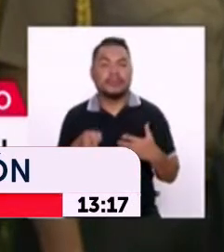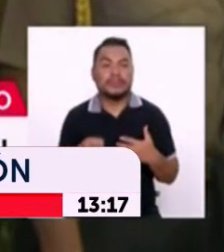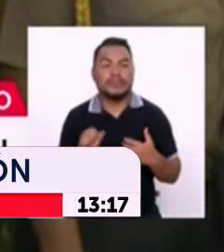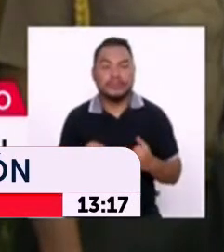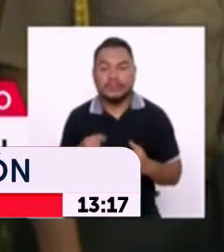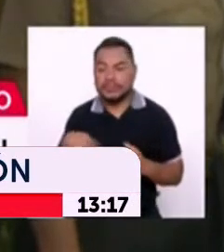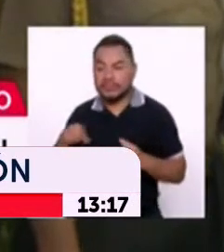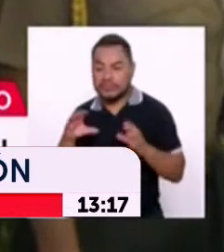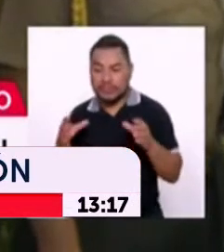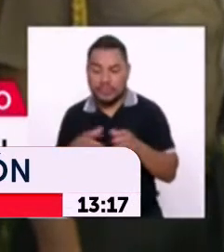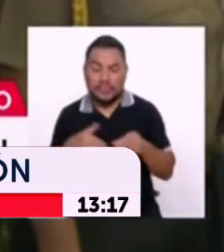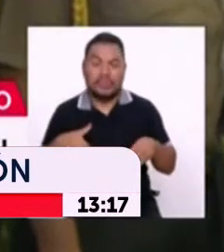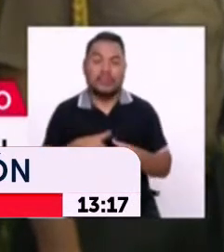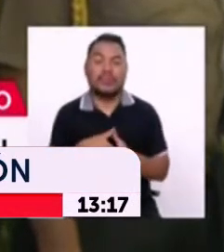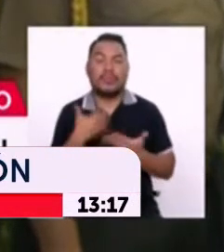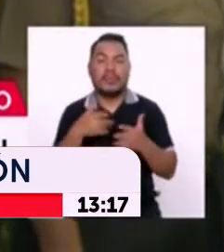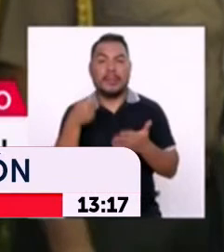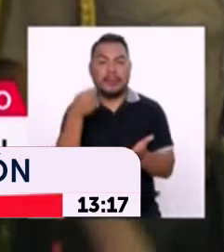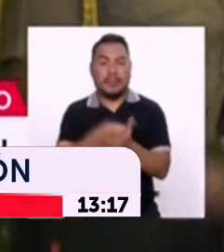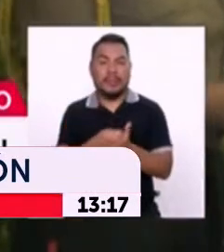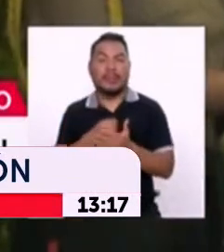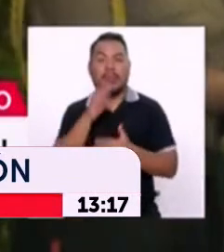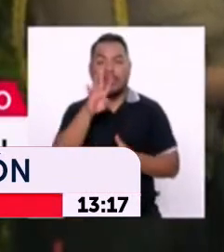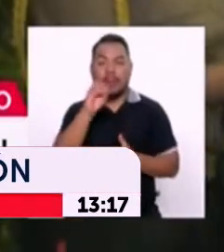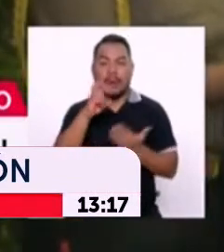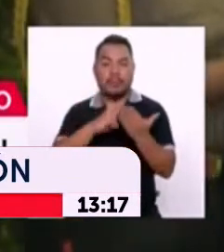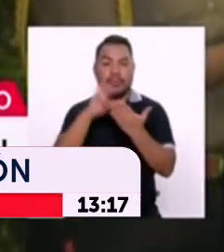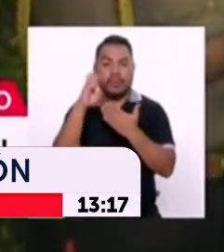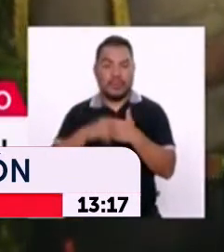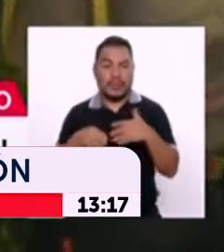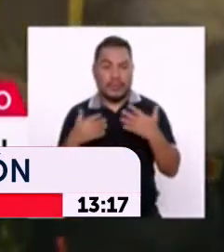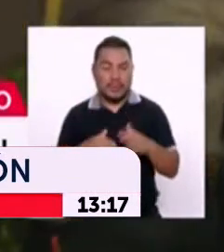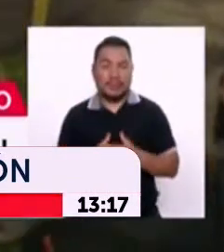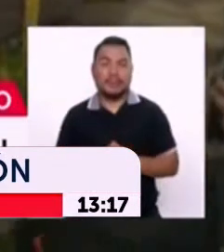con CEMAN hemos financiado más o menos 40 proyectos